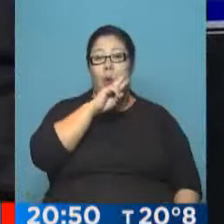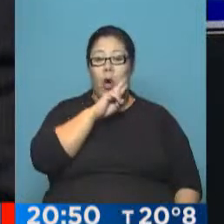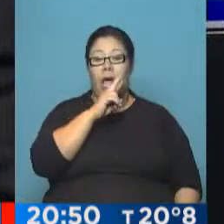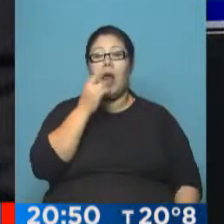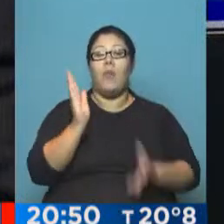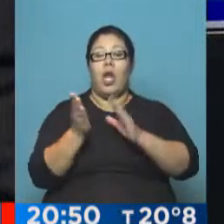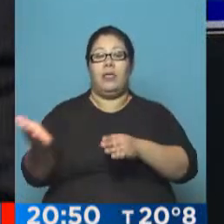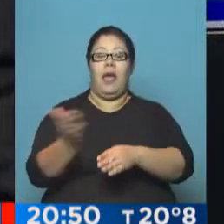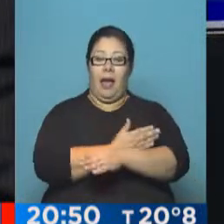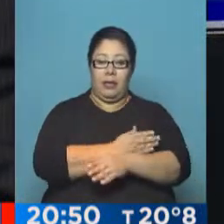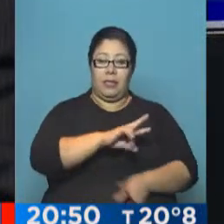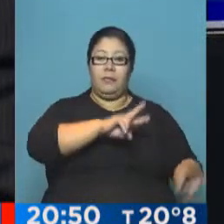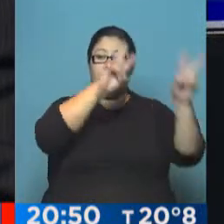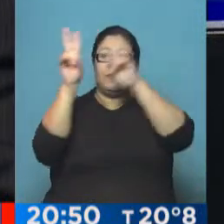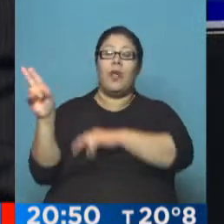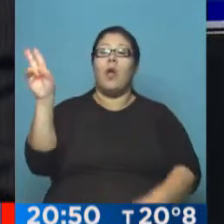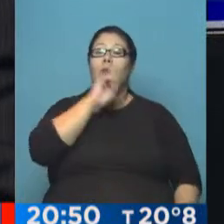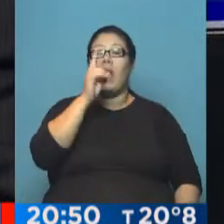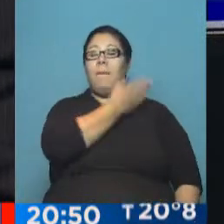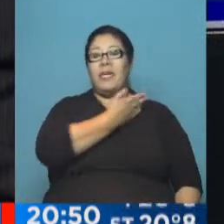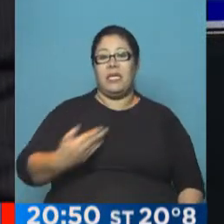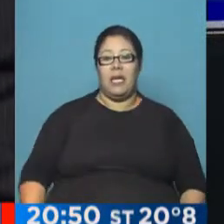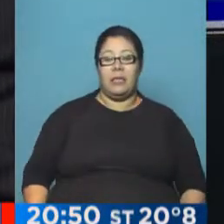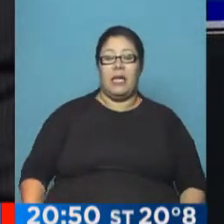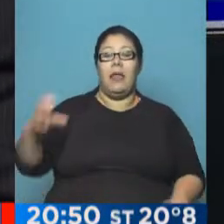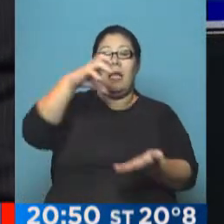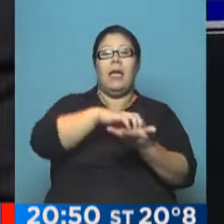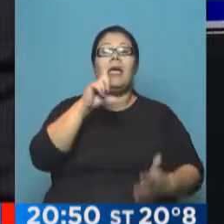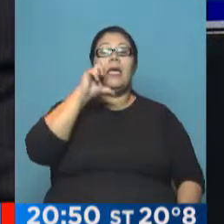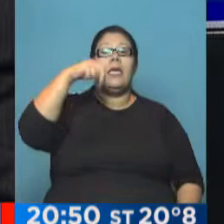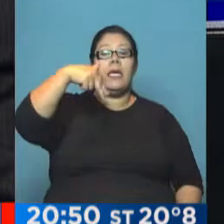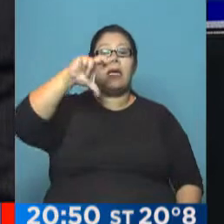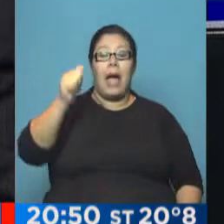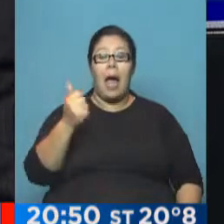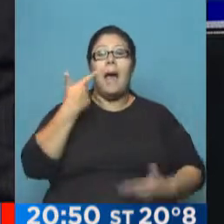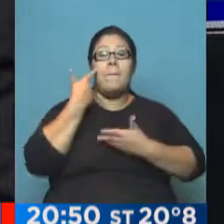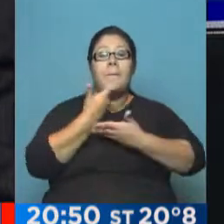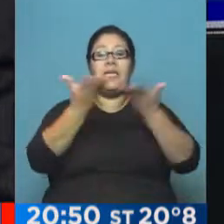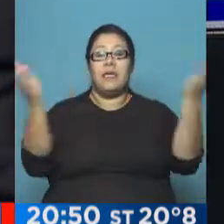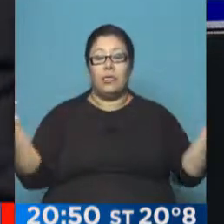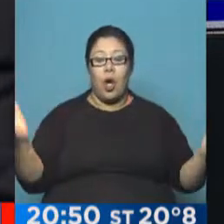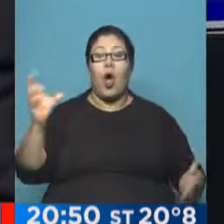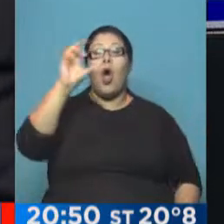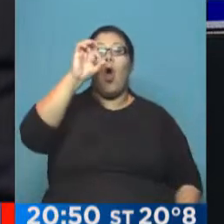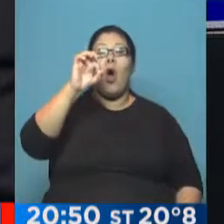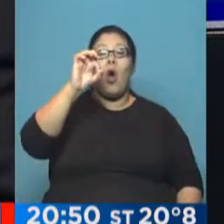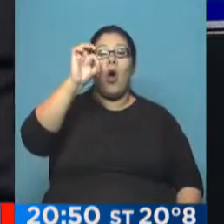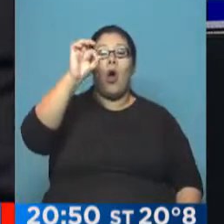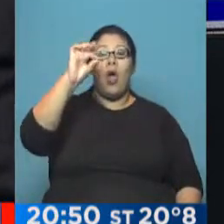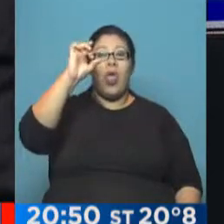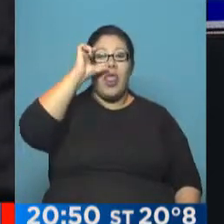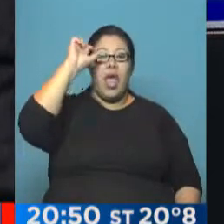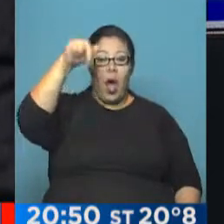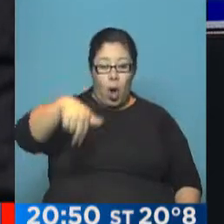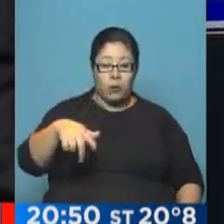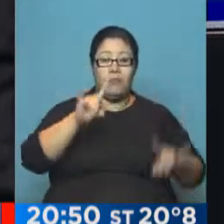la presidenta del incaa lucrecia cardoso presentó la nueva plataforma argentina de vídeo a demanda gratuita odeón donde vas a